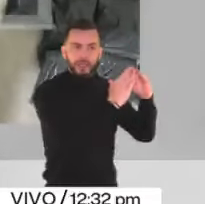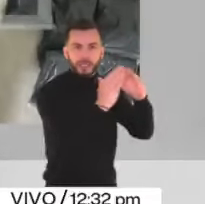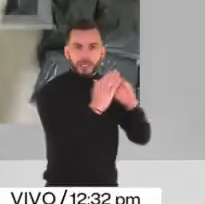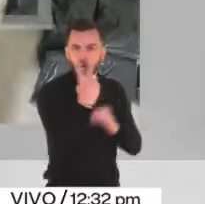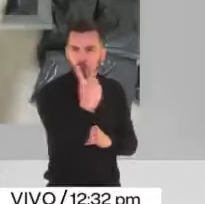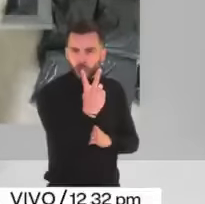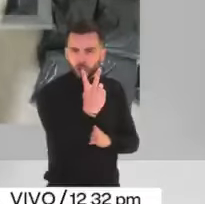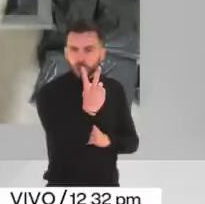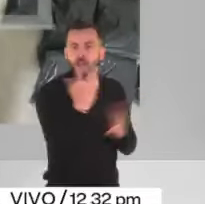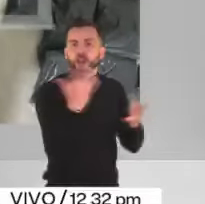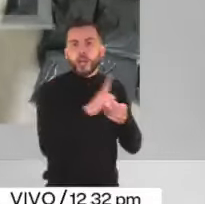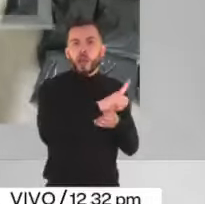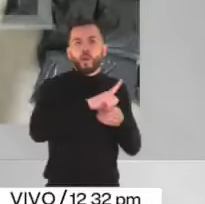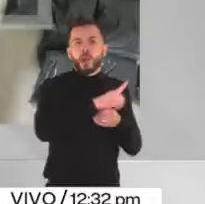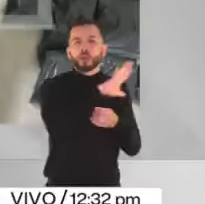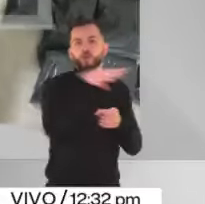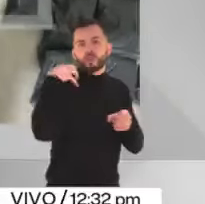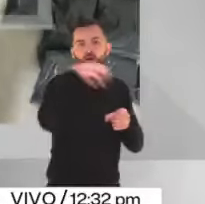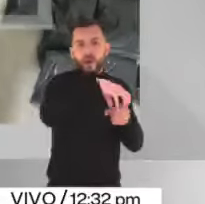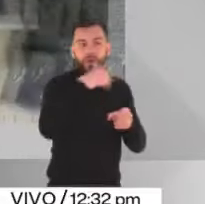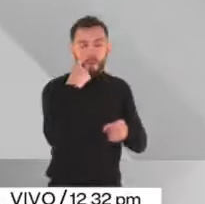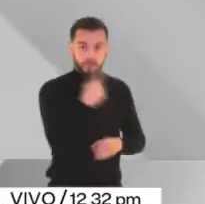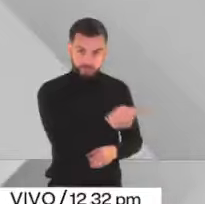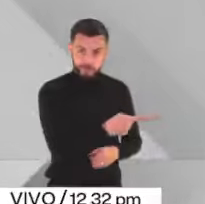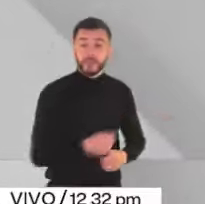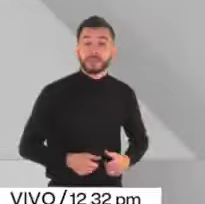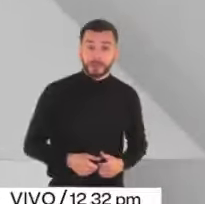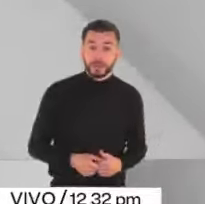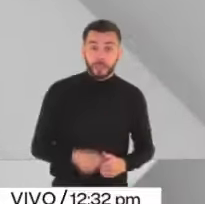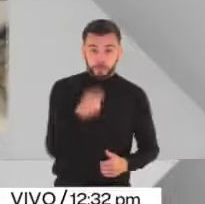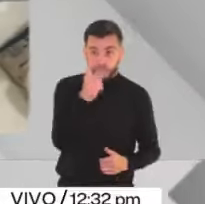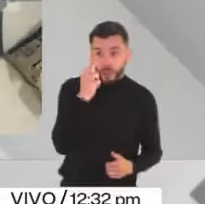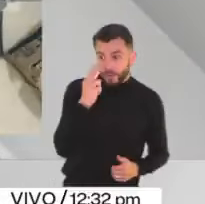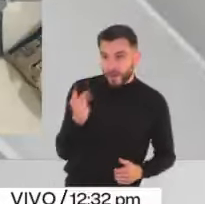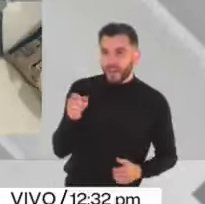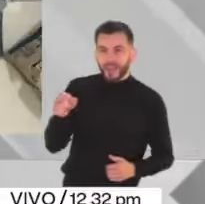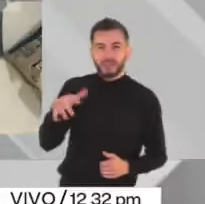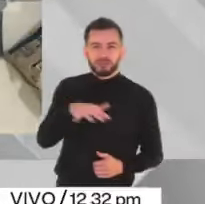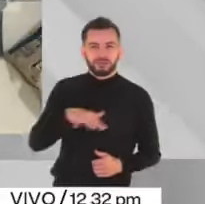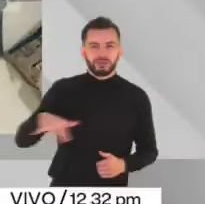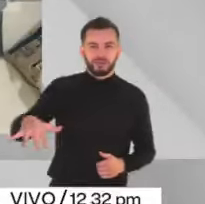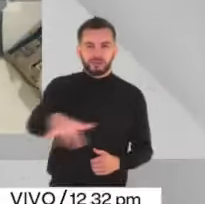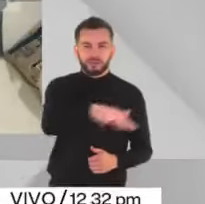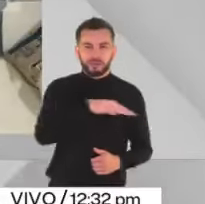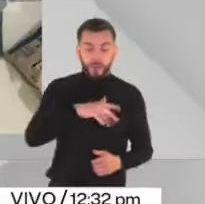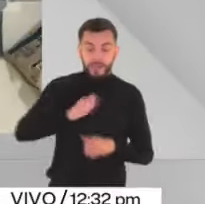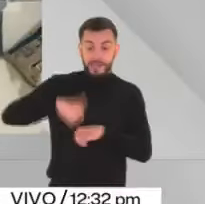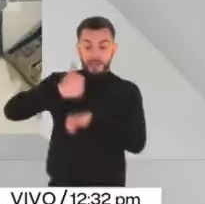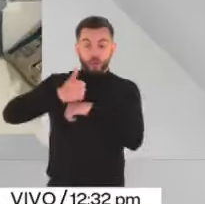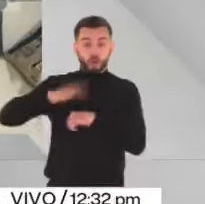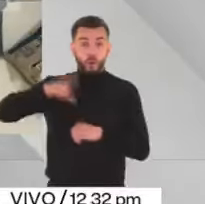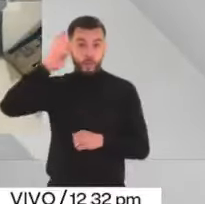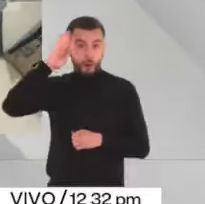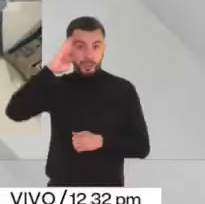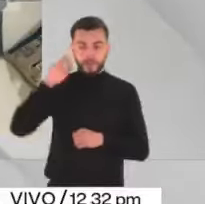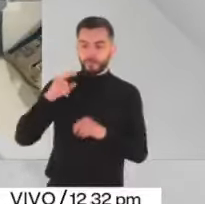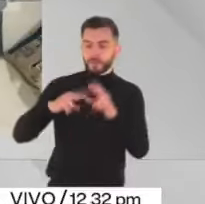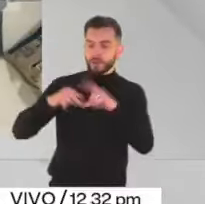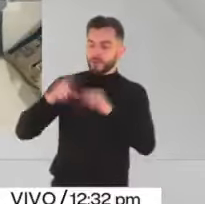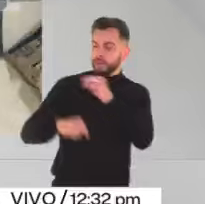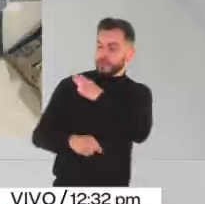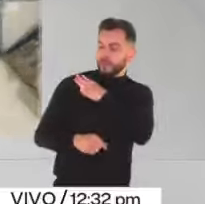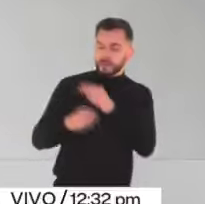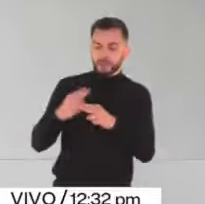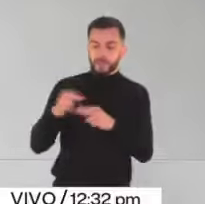viviendas de la localidad de Ciudad Bolívar. Lo que están también realizando acá la Dirección General en cabeza del general Salamanca, el director de